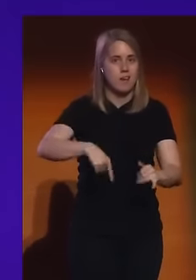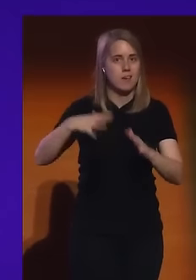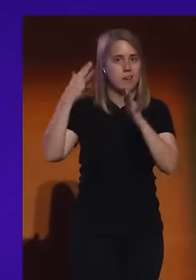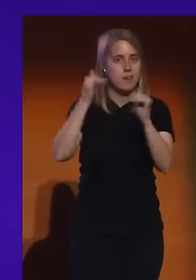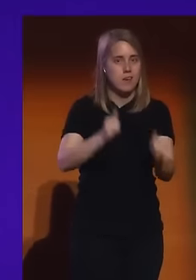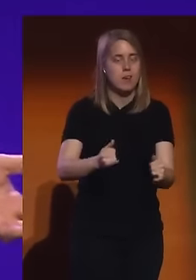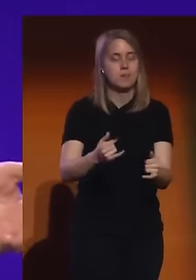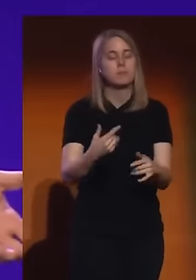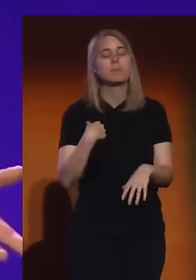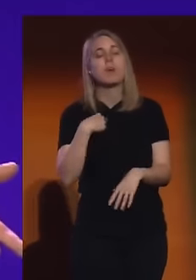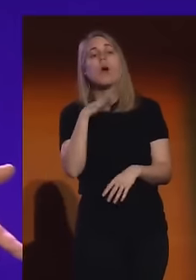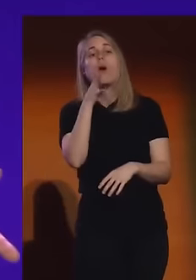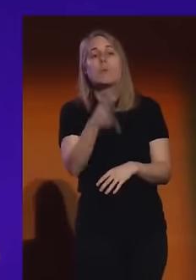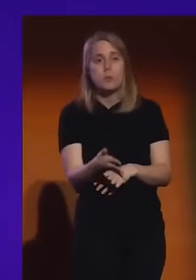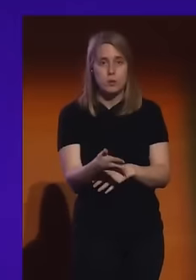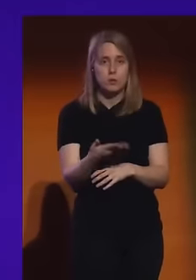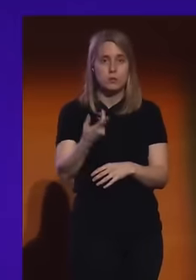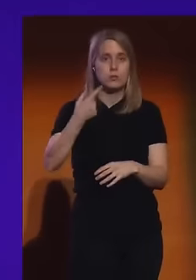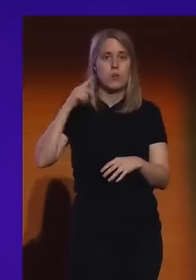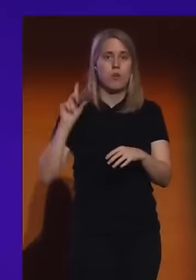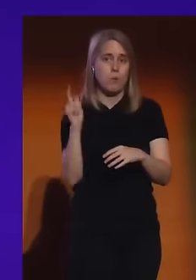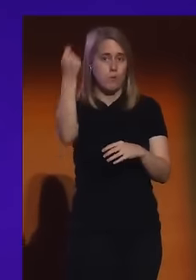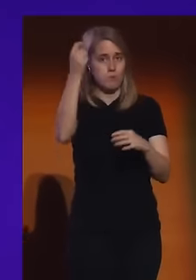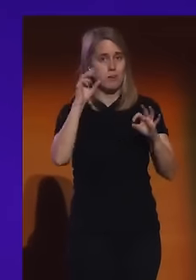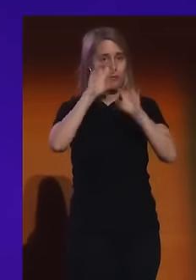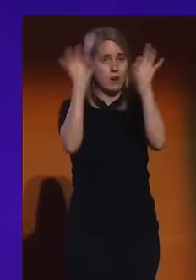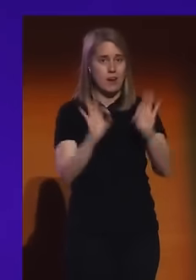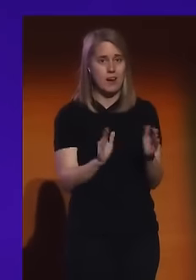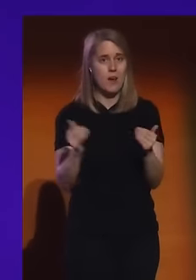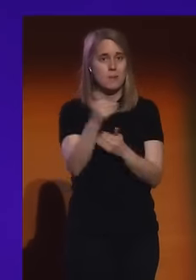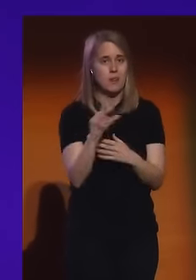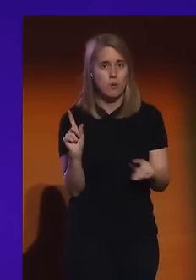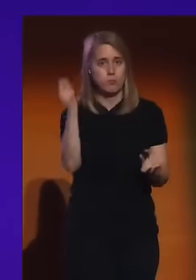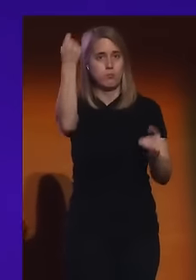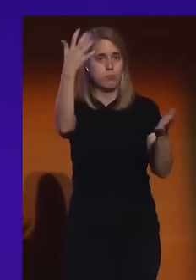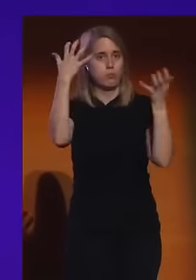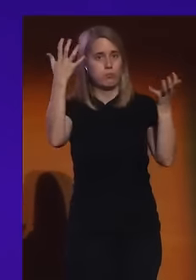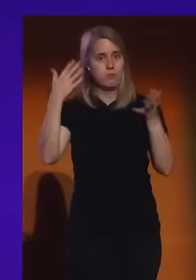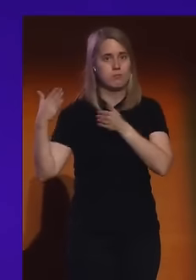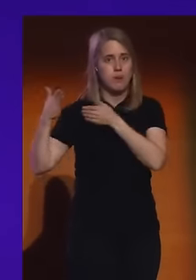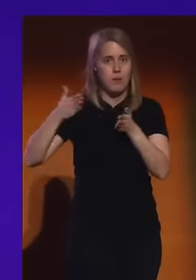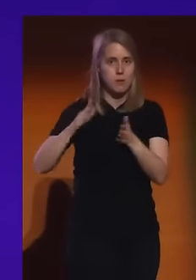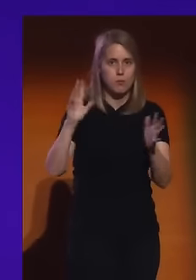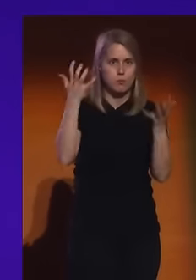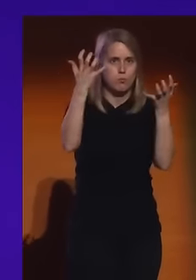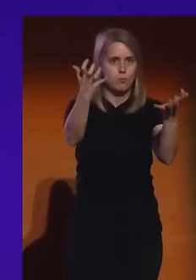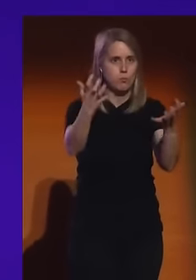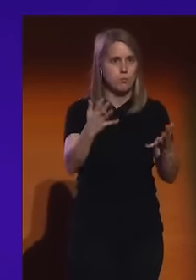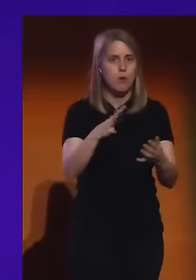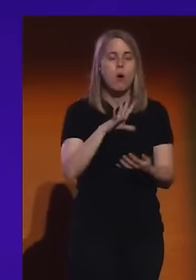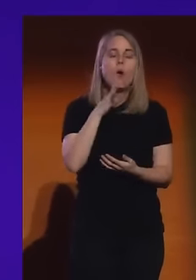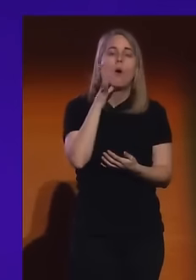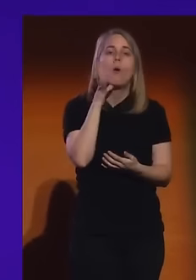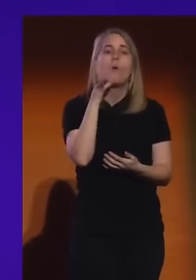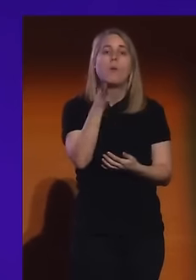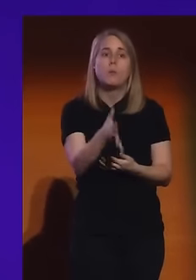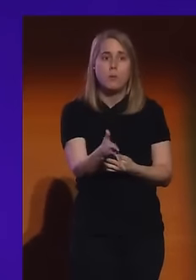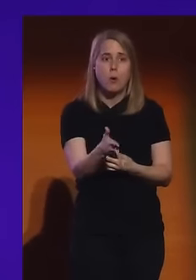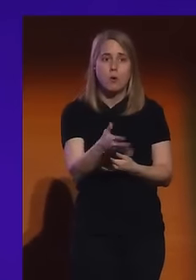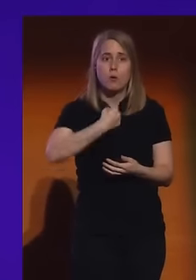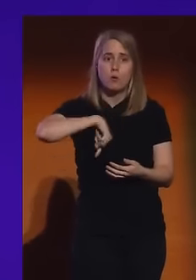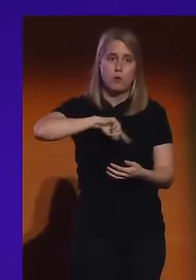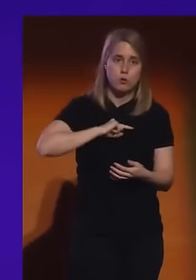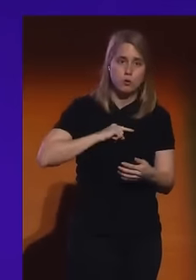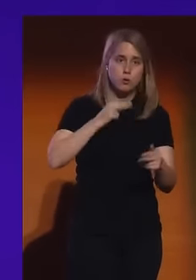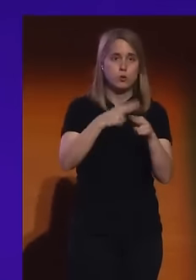aquí horre da arrastua euskalerría bilden ibilbidea porque